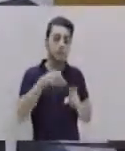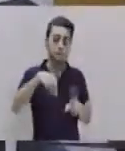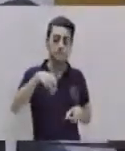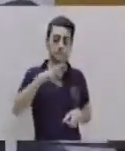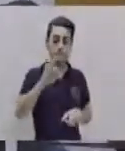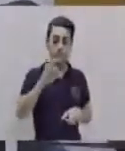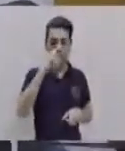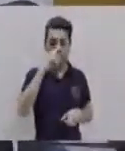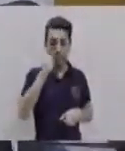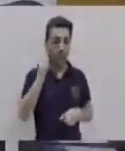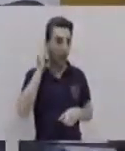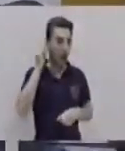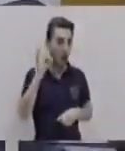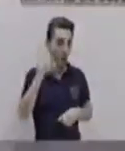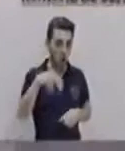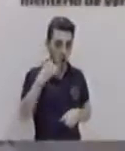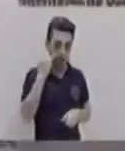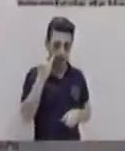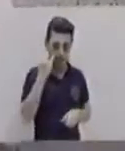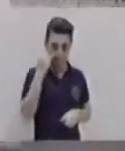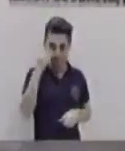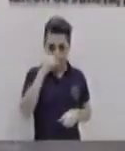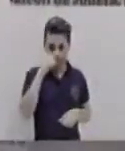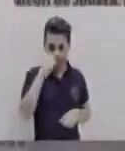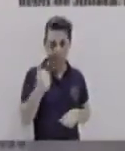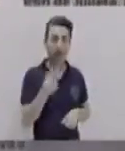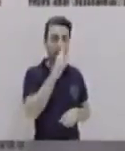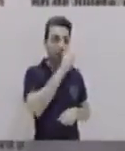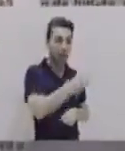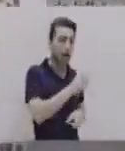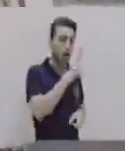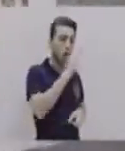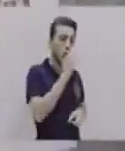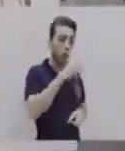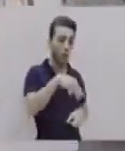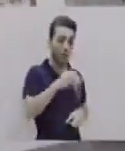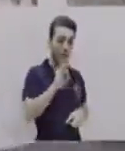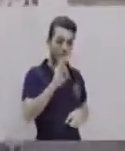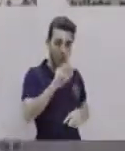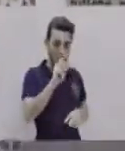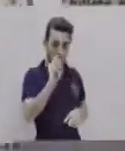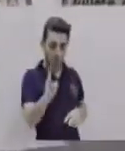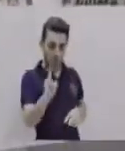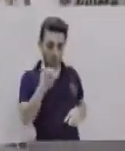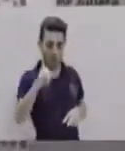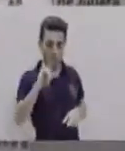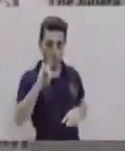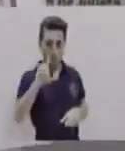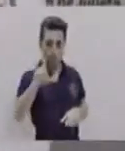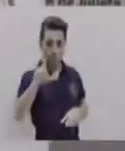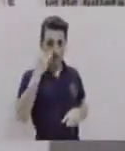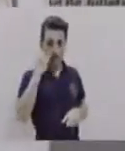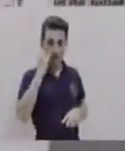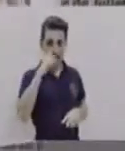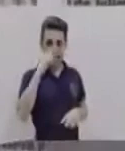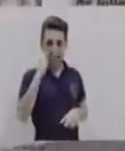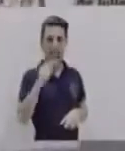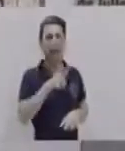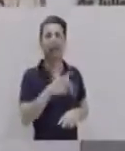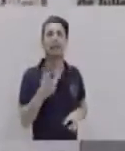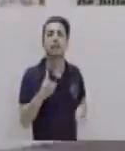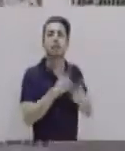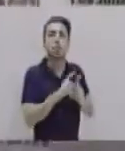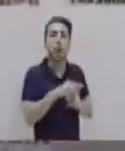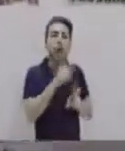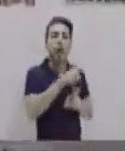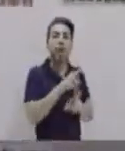son los protagonistas? Romeo y Julieta. Los protagonistas, si lo queremos ver de esta forma sencilla, son unas personas que son las partes buenas